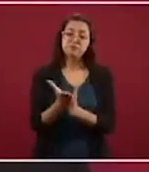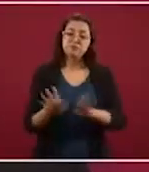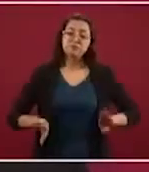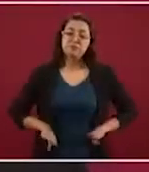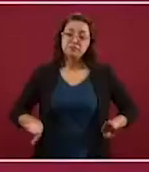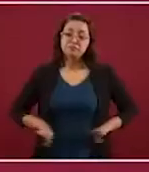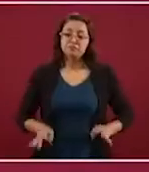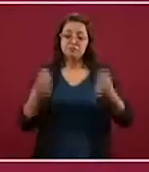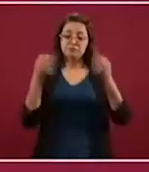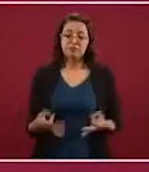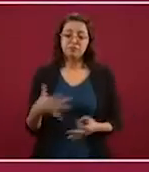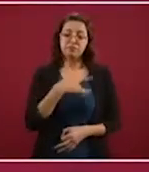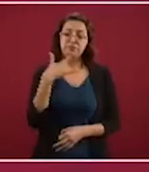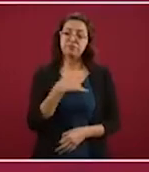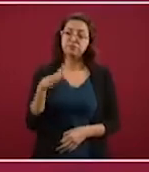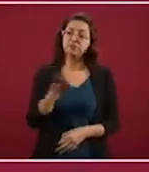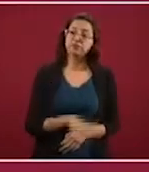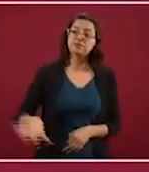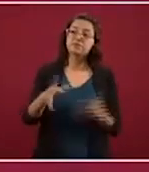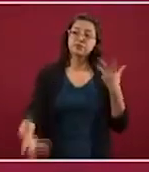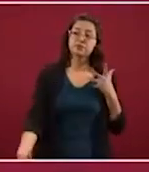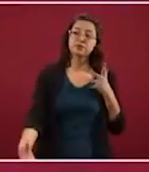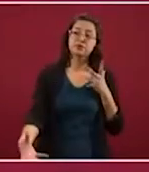con sensibilidad social. O sea,